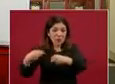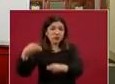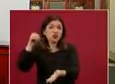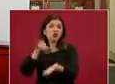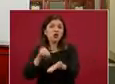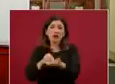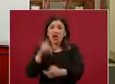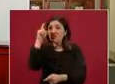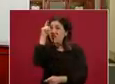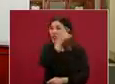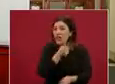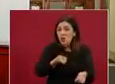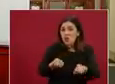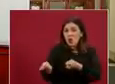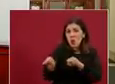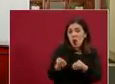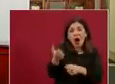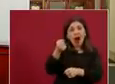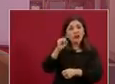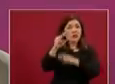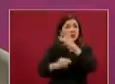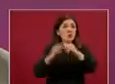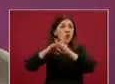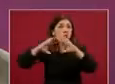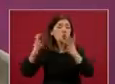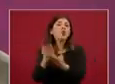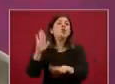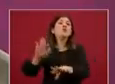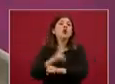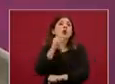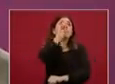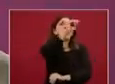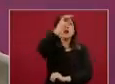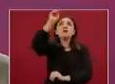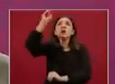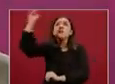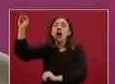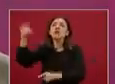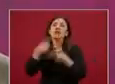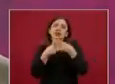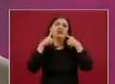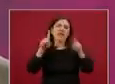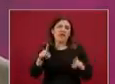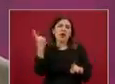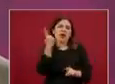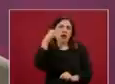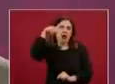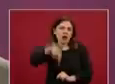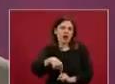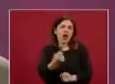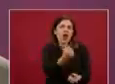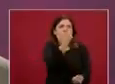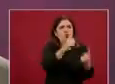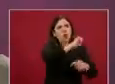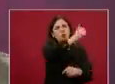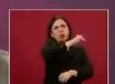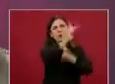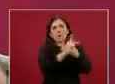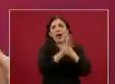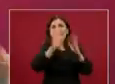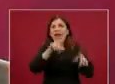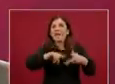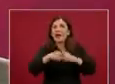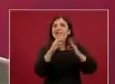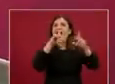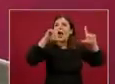en difícil control en el mundo entero, porque hay otras regiones que, a diferencia de algunos países que ya estamos en